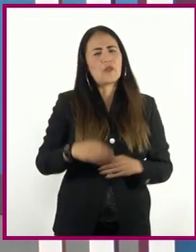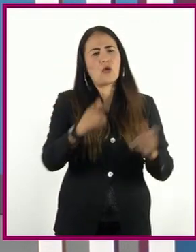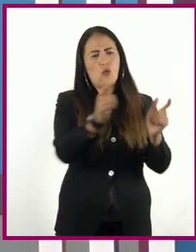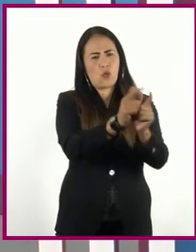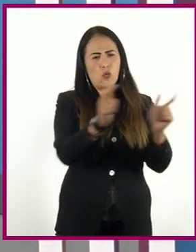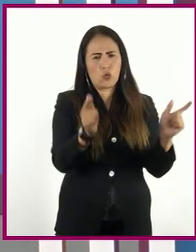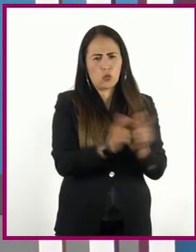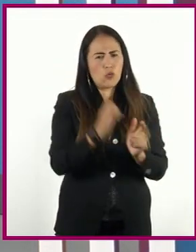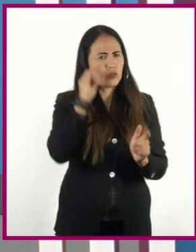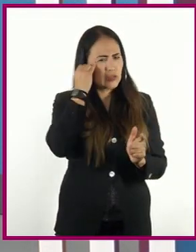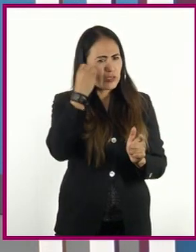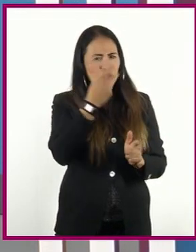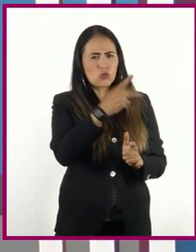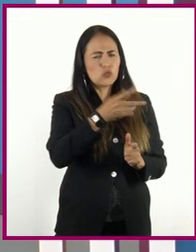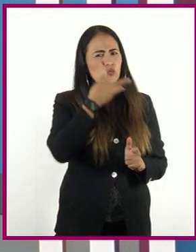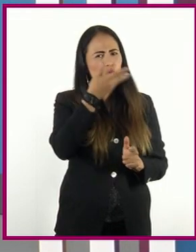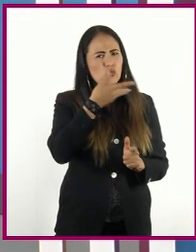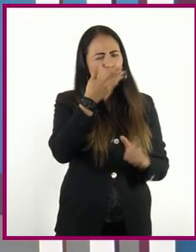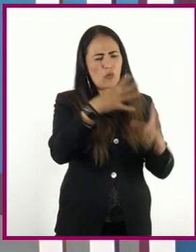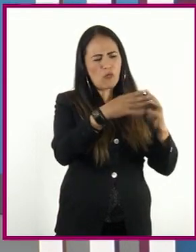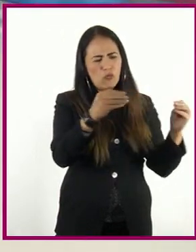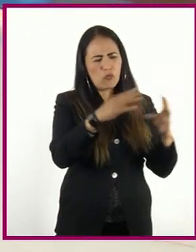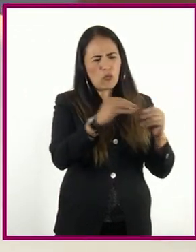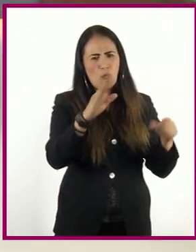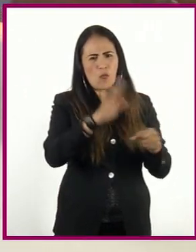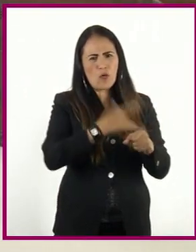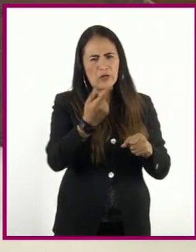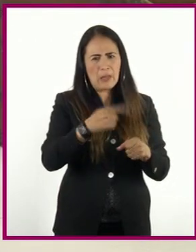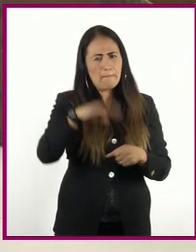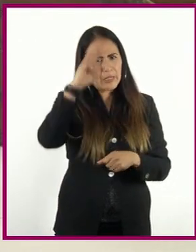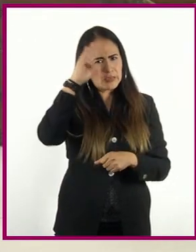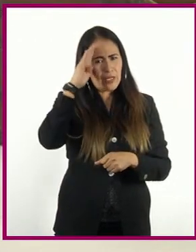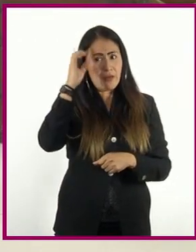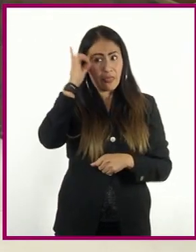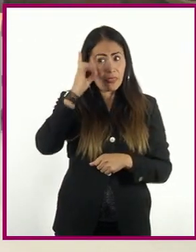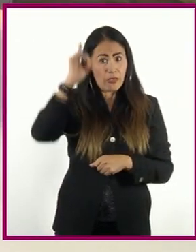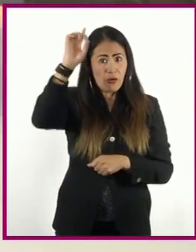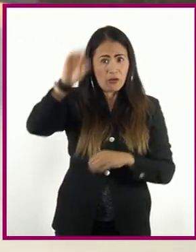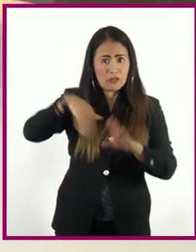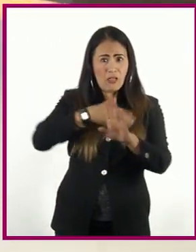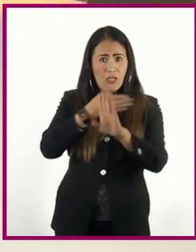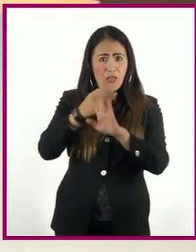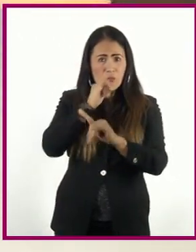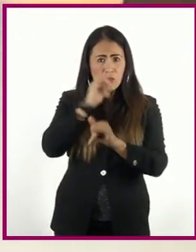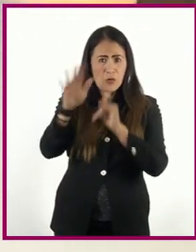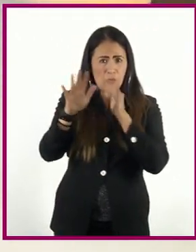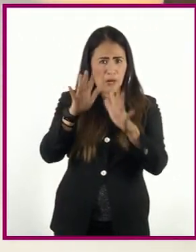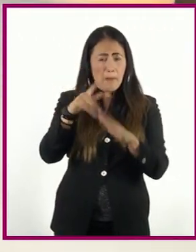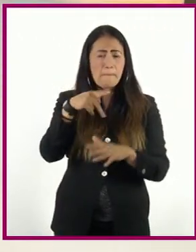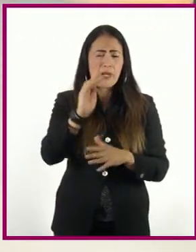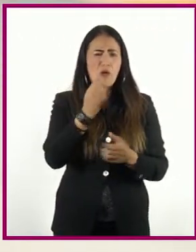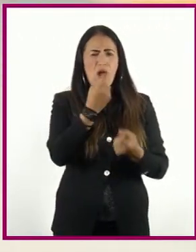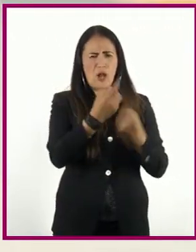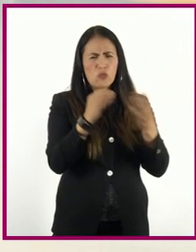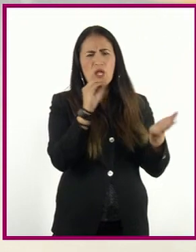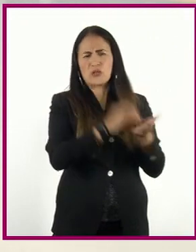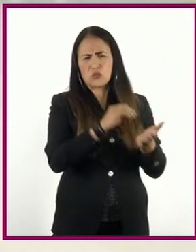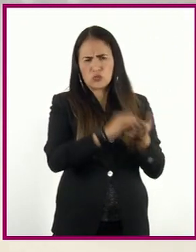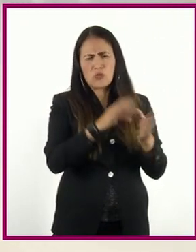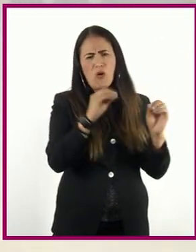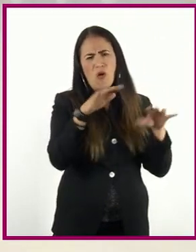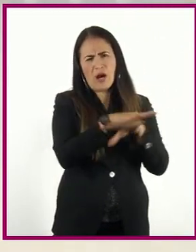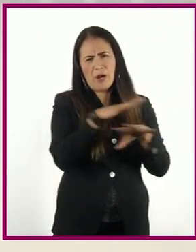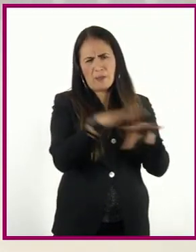erradicadas por los españoles al ser consideradas profanas. Sin embargo, algunas otras fueron preservadas, modificadas